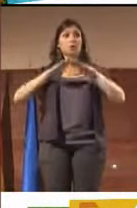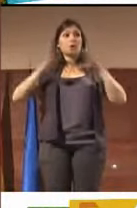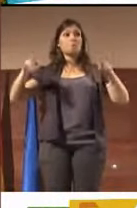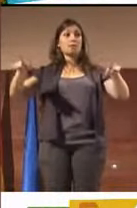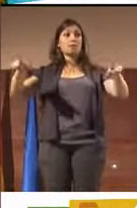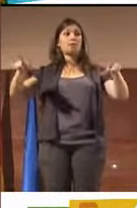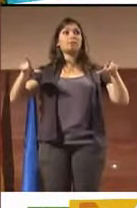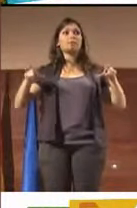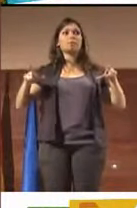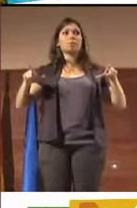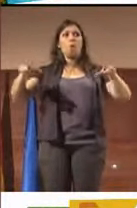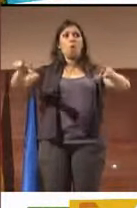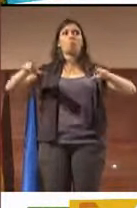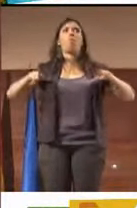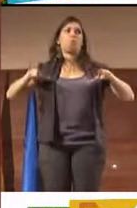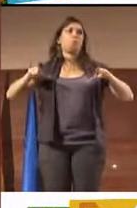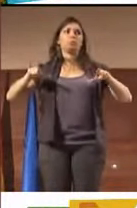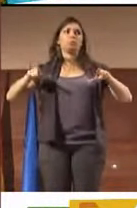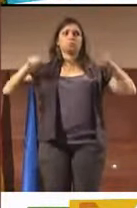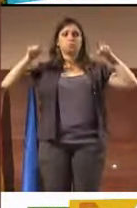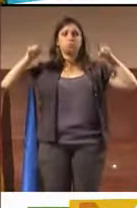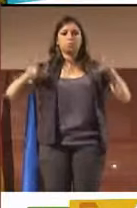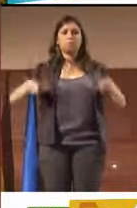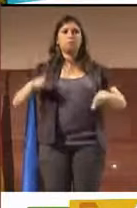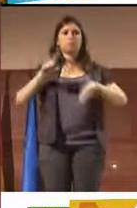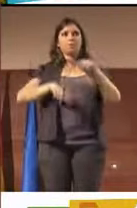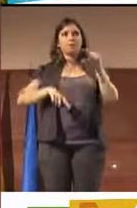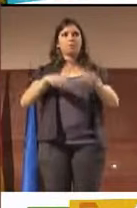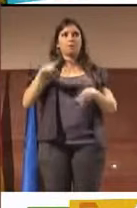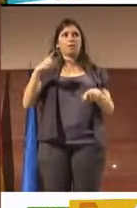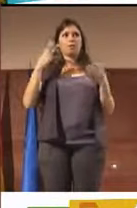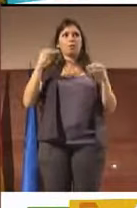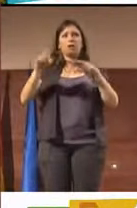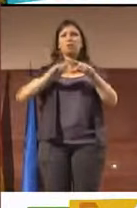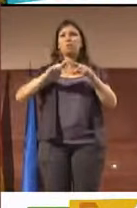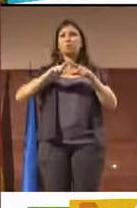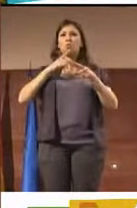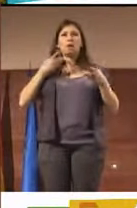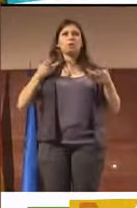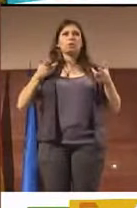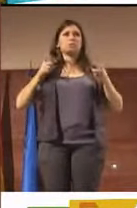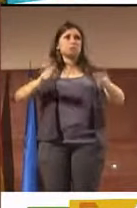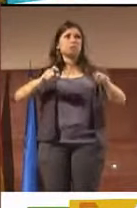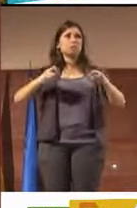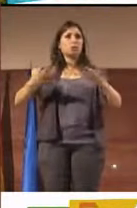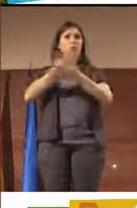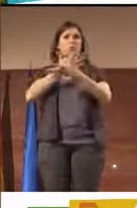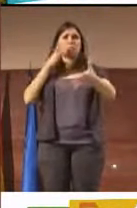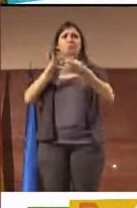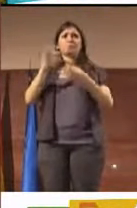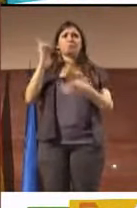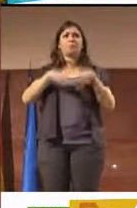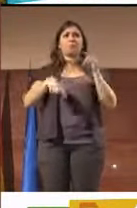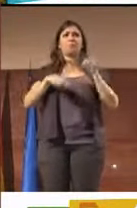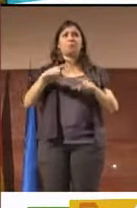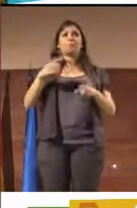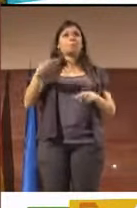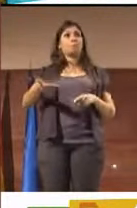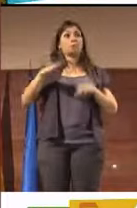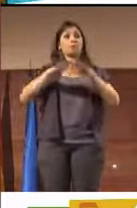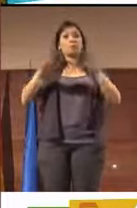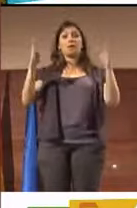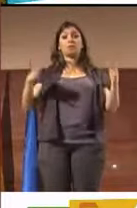va a ser necesario graduarla, o sea, porque seguramente no dé con todos los tipos de sillas. Entonces, que sea elevable en altura y